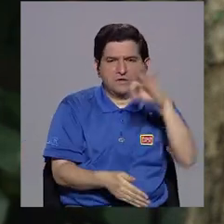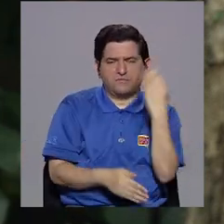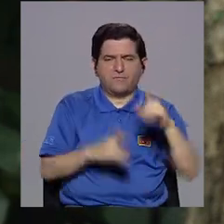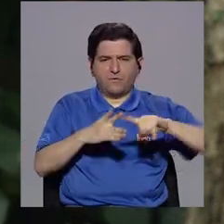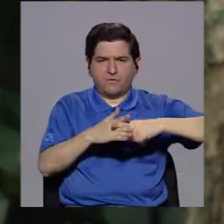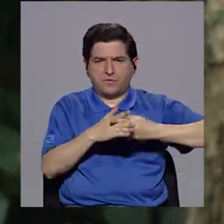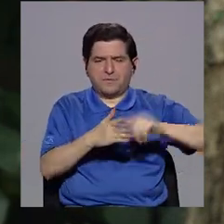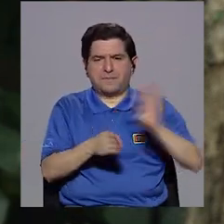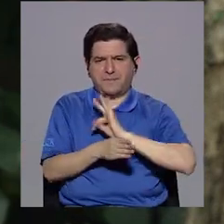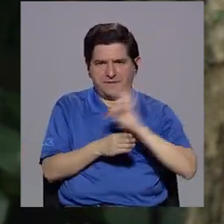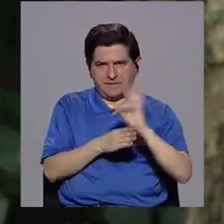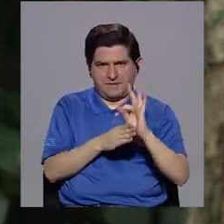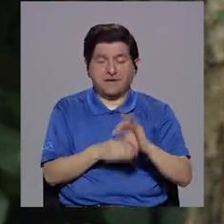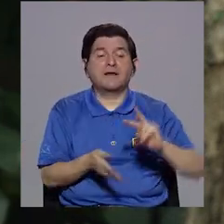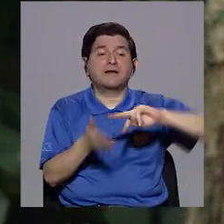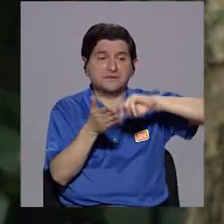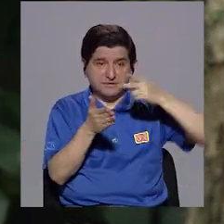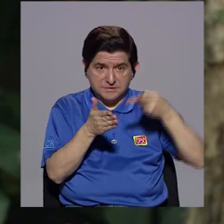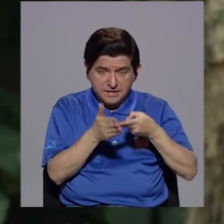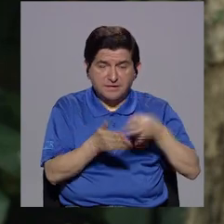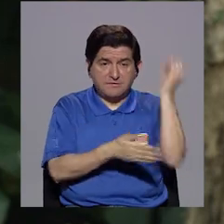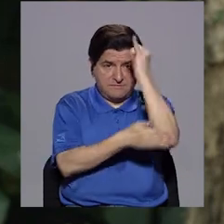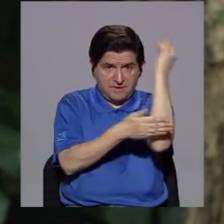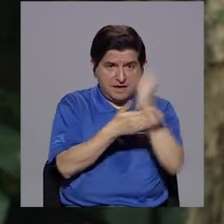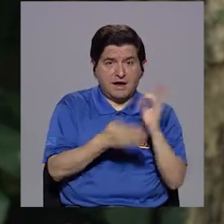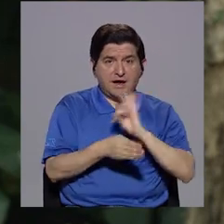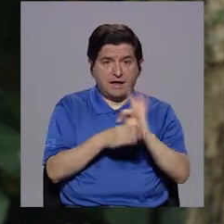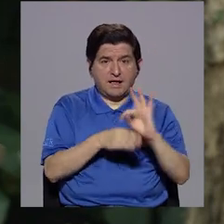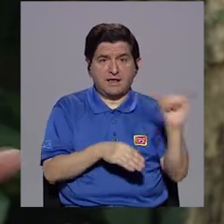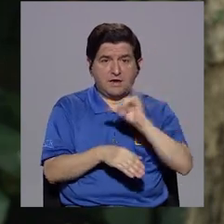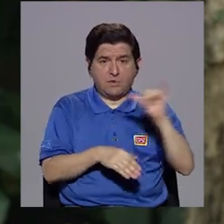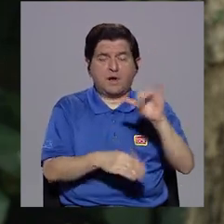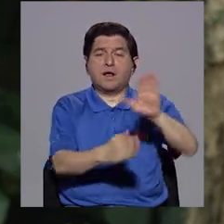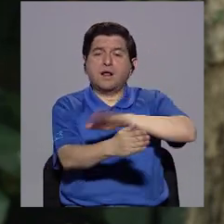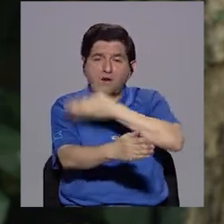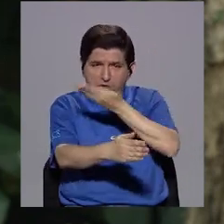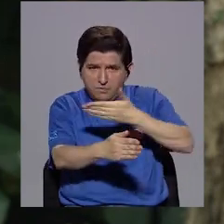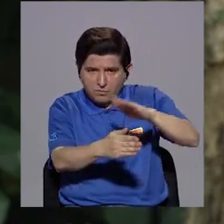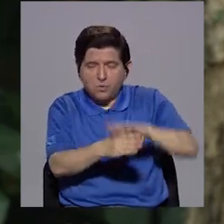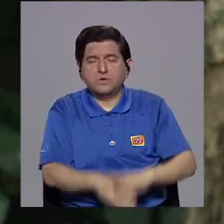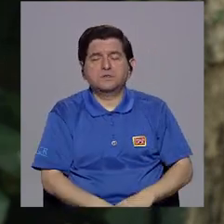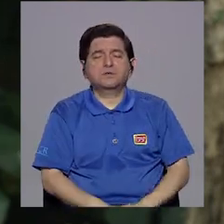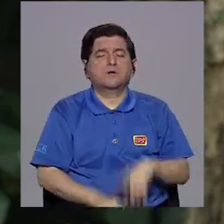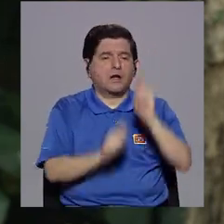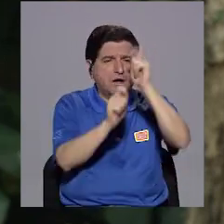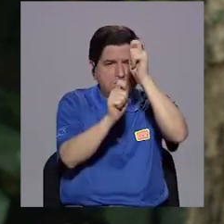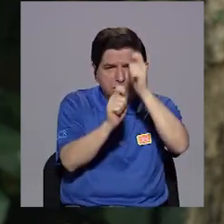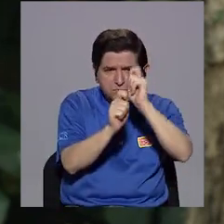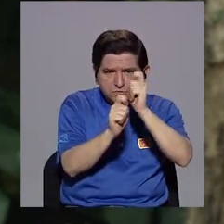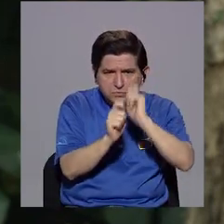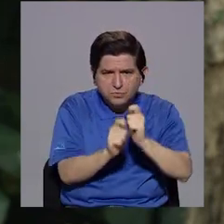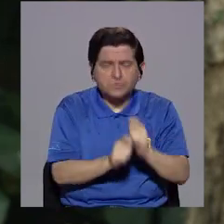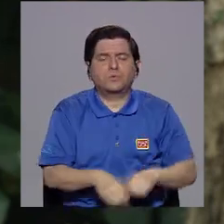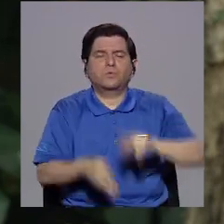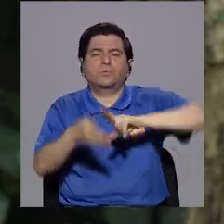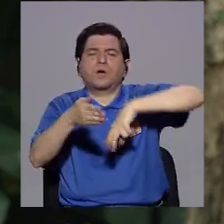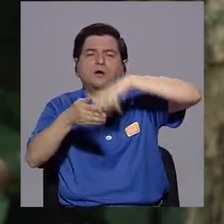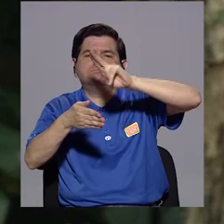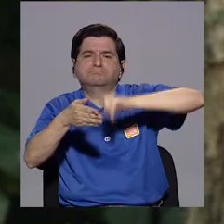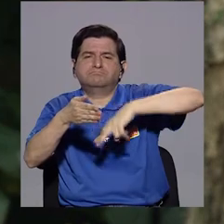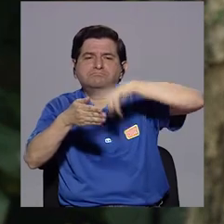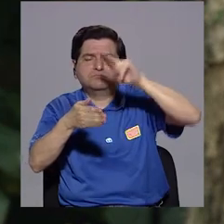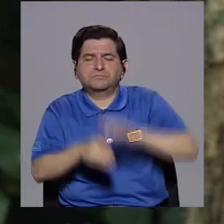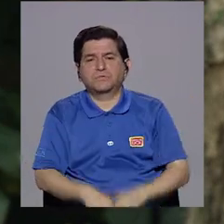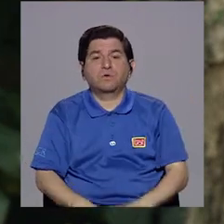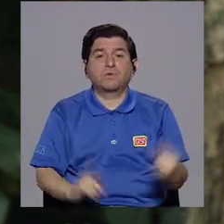una herramienta terapéutica. Y el arte implica también, el arte terapia implica de hecho también la música, implica la escultura, implica la